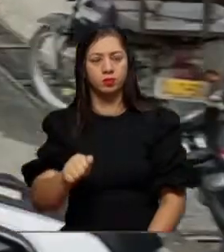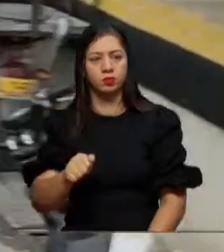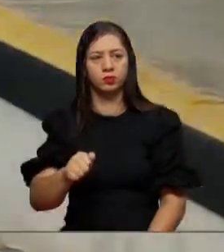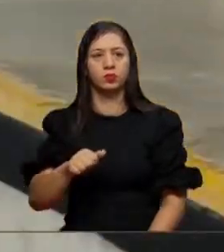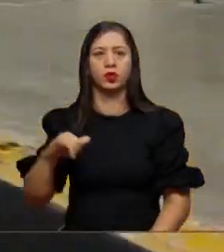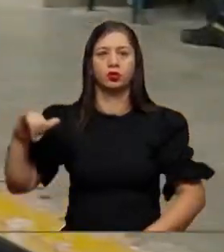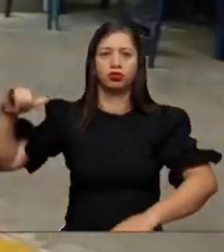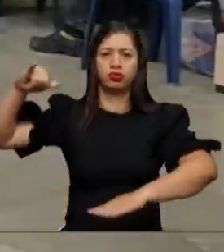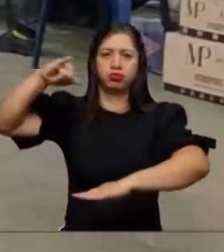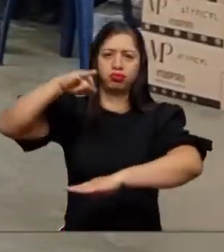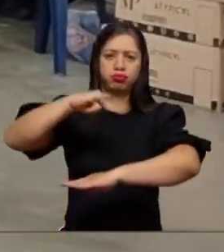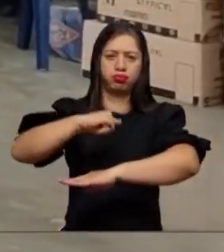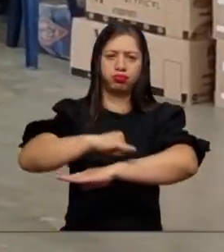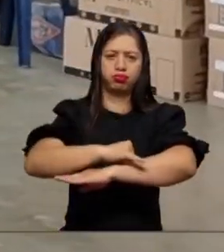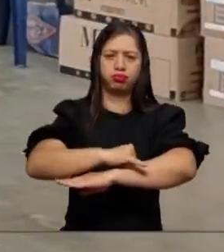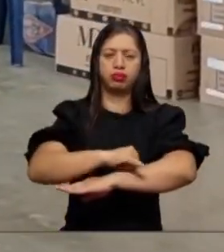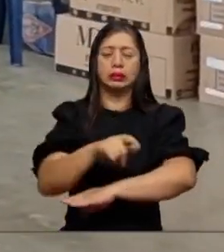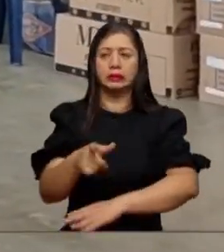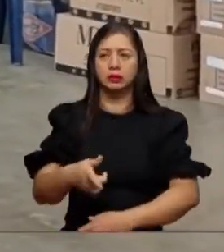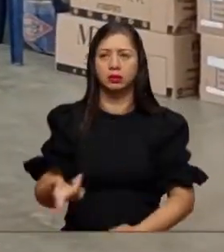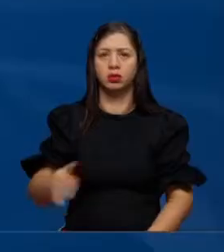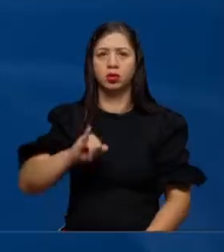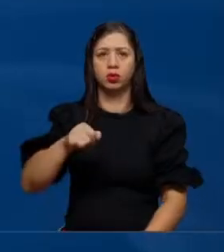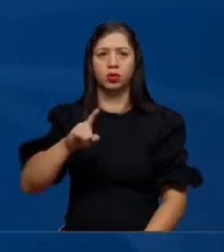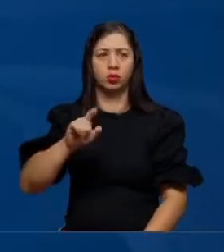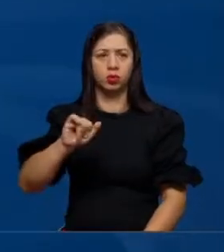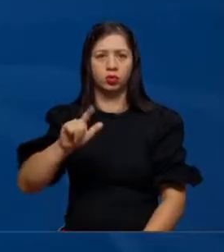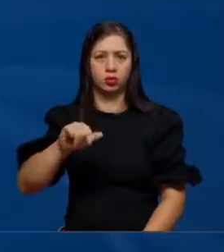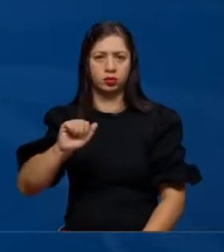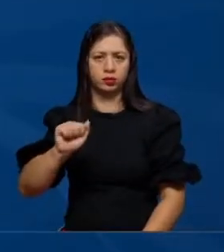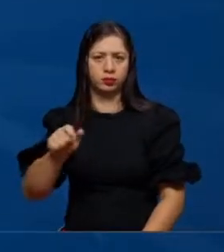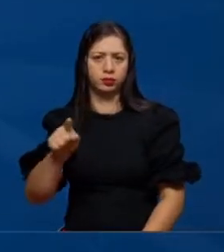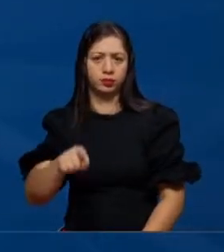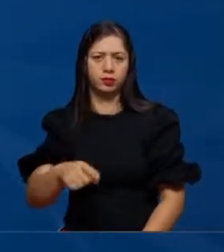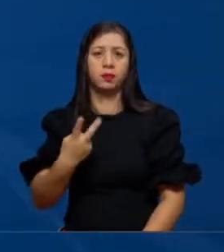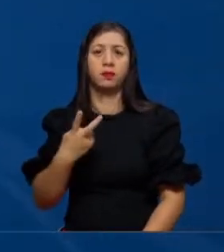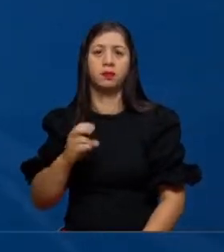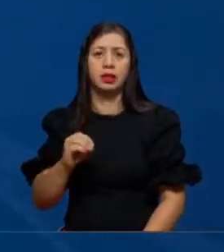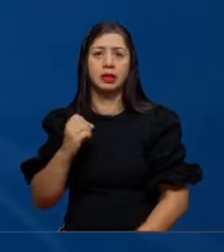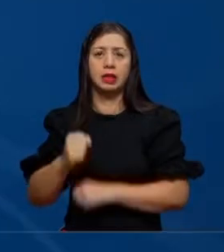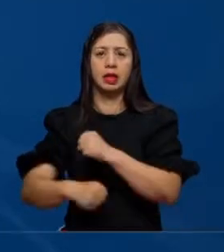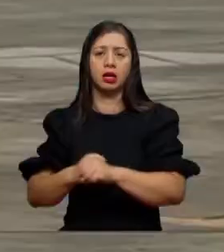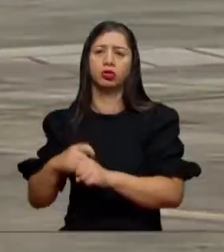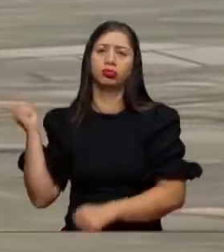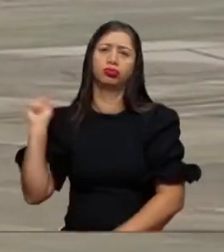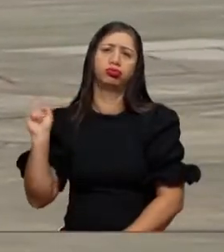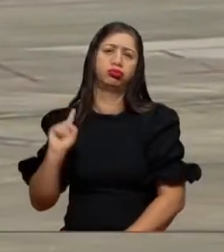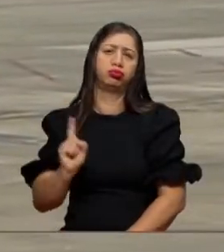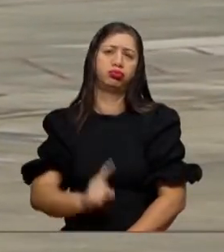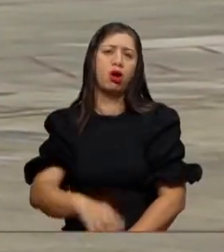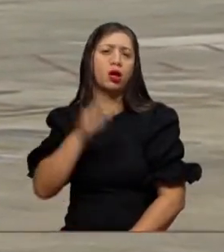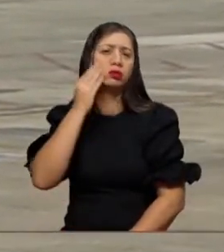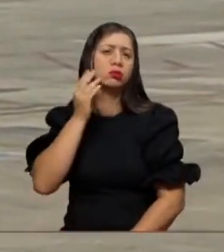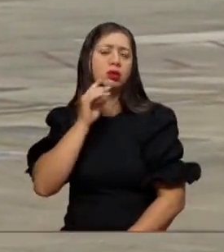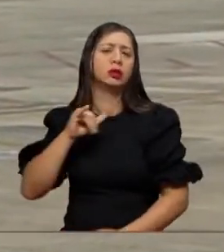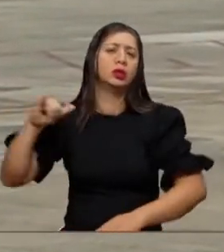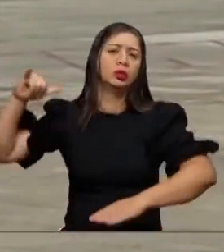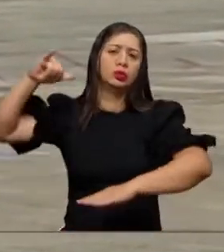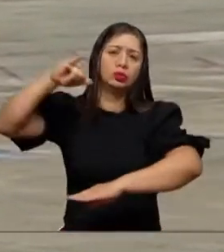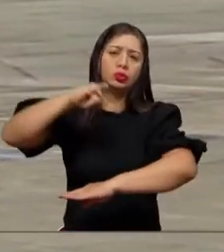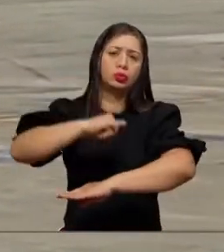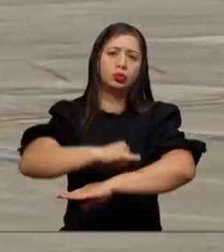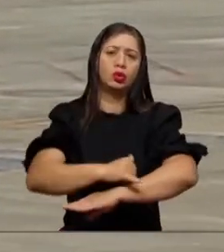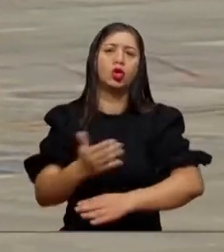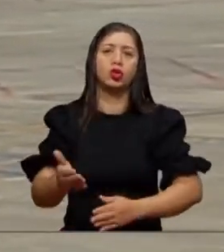de vuelos charters aún recuerda cómo el piloto Julián Aladino voló por más de 20 años un sinnúmero de aviones que decolaban y carreteaban en